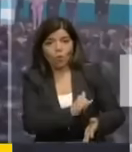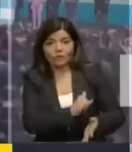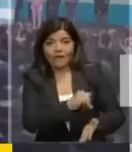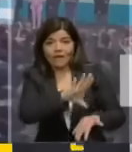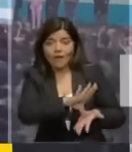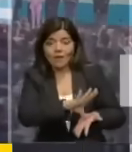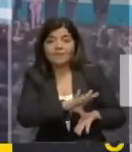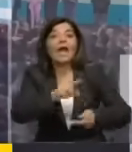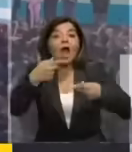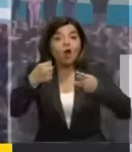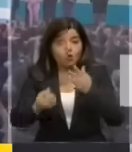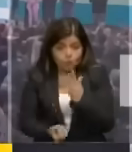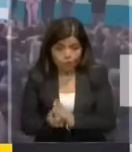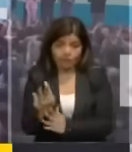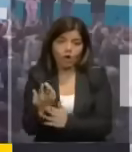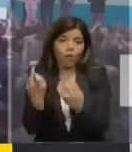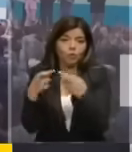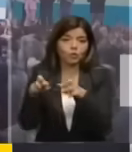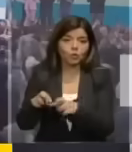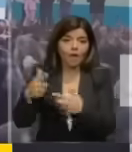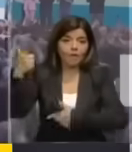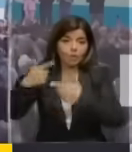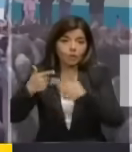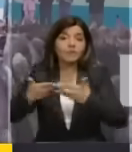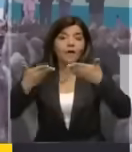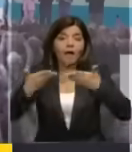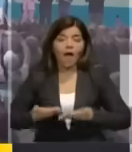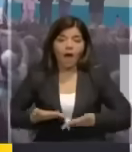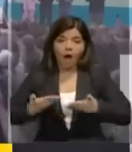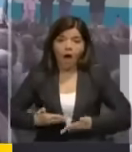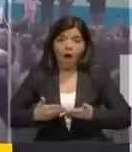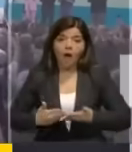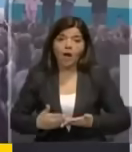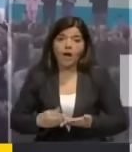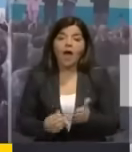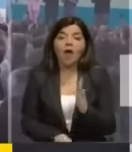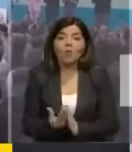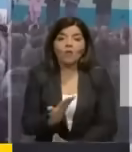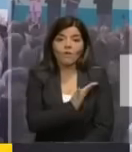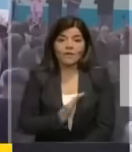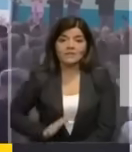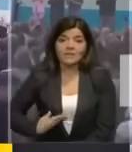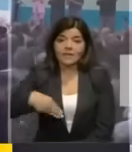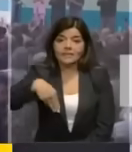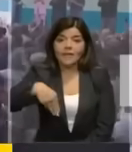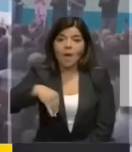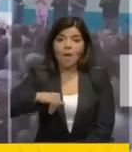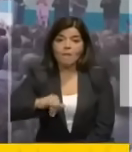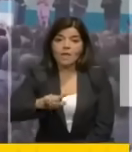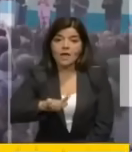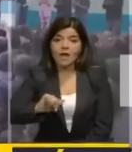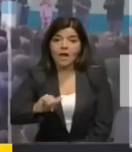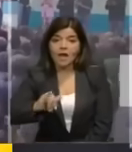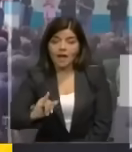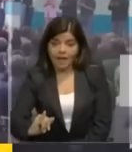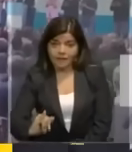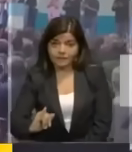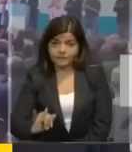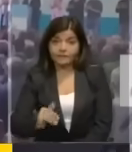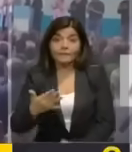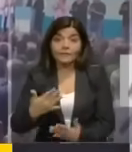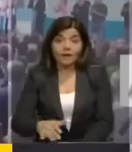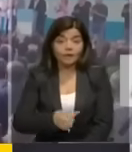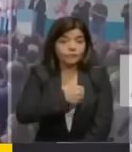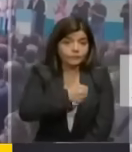nueva oportunidad política, que es lo que ha concretado finalmente Milei en la elección de hoy. Ya estamos con Libardo